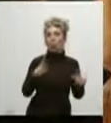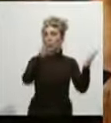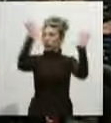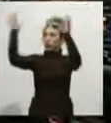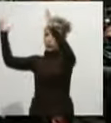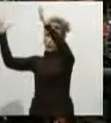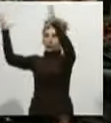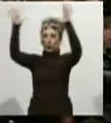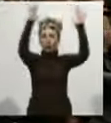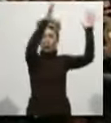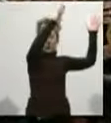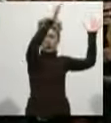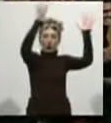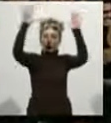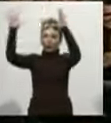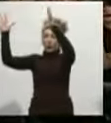No,